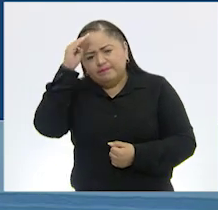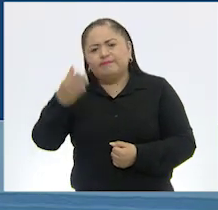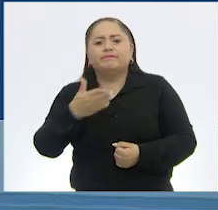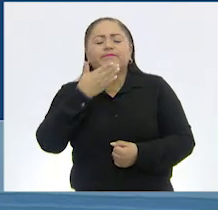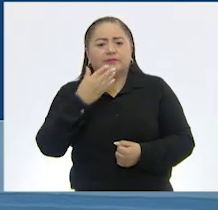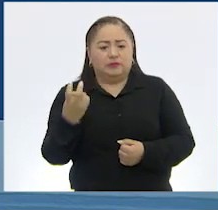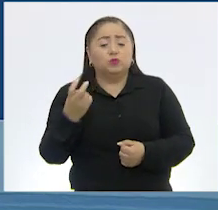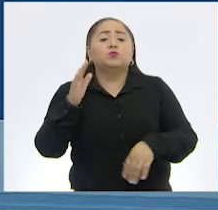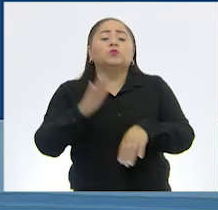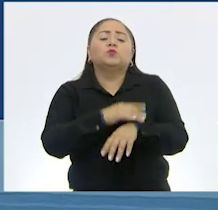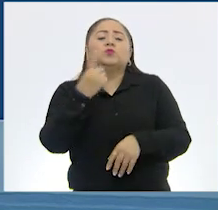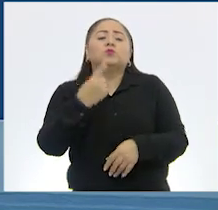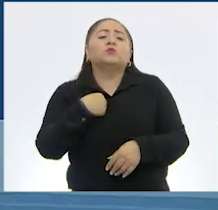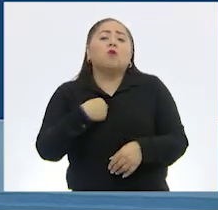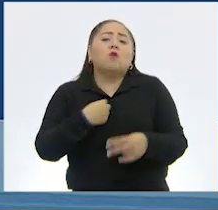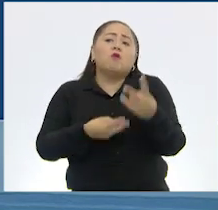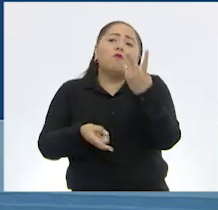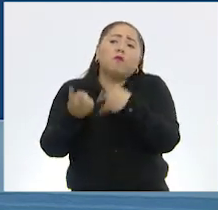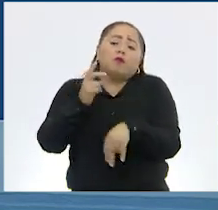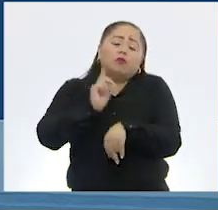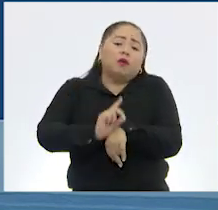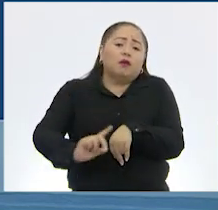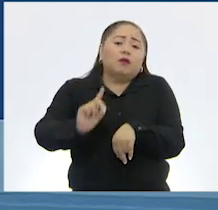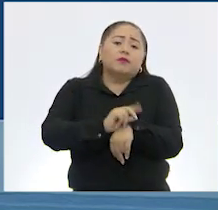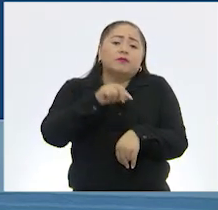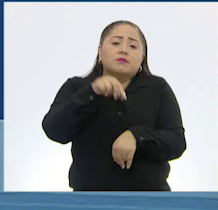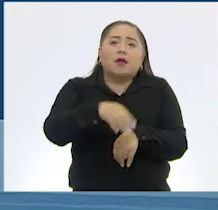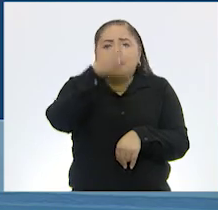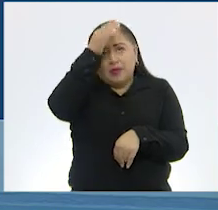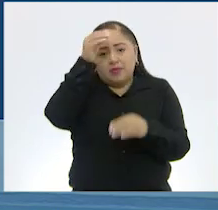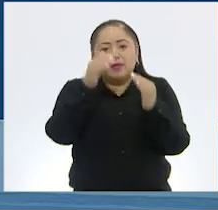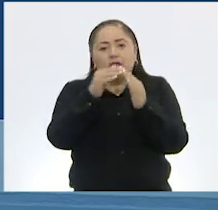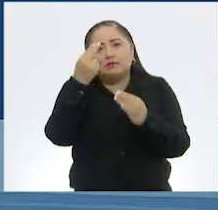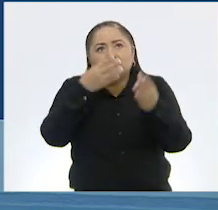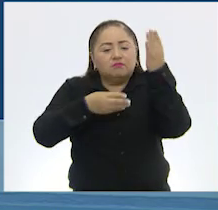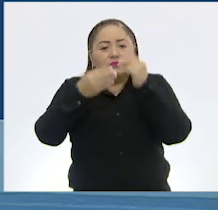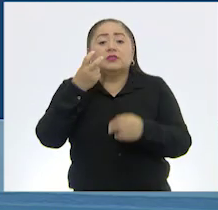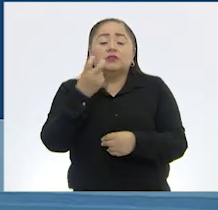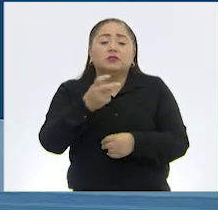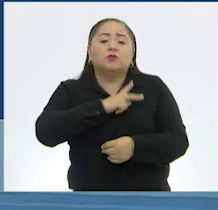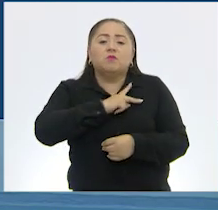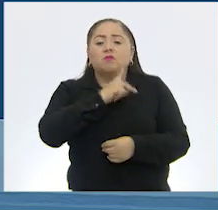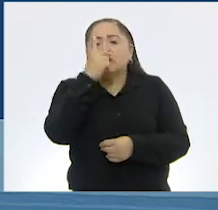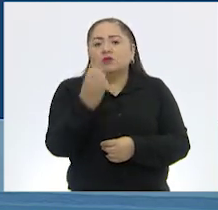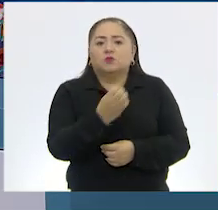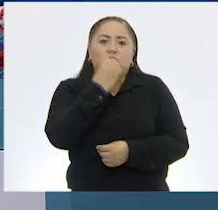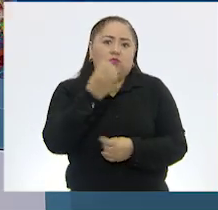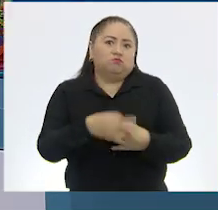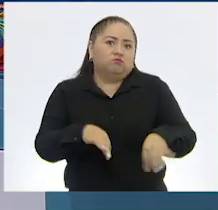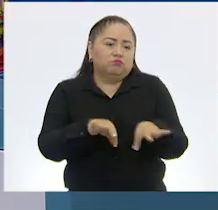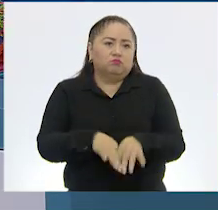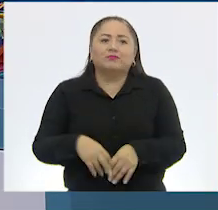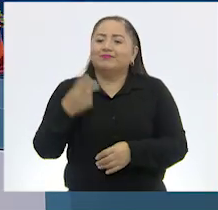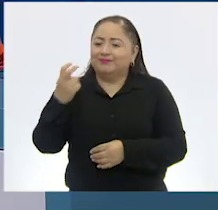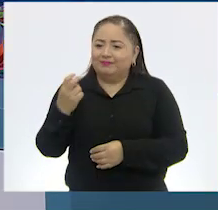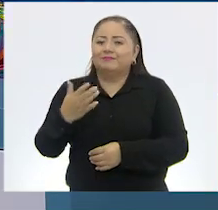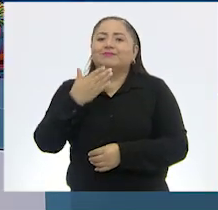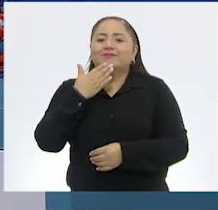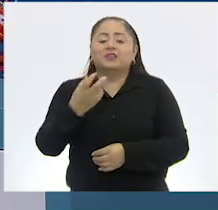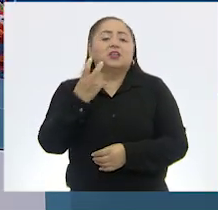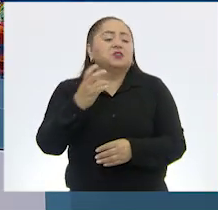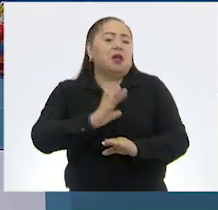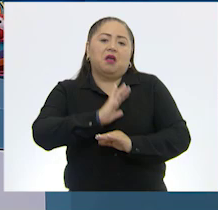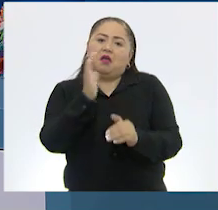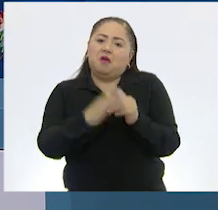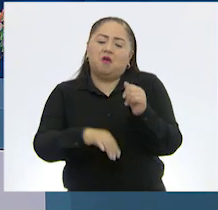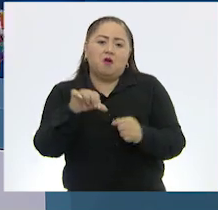a eso porque yo vengo todos los días a Aprende en Casa y es parte de mi educación. Muy bien. Esto ha sido